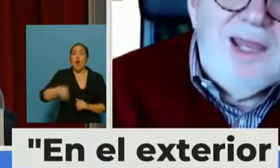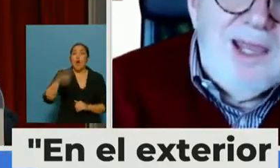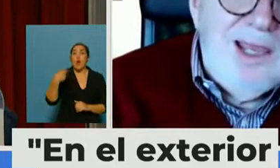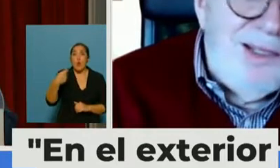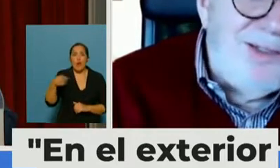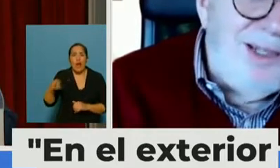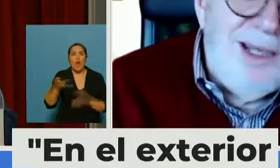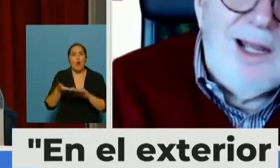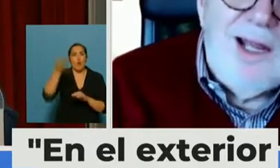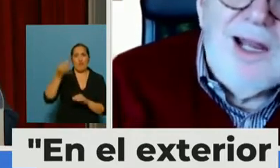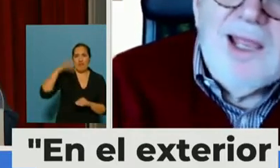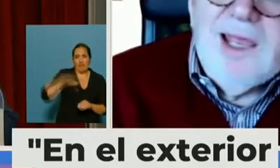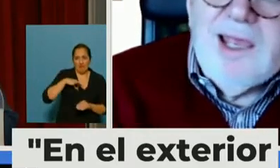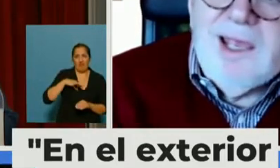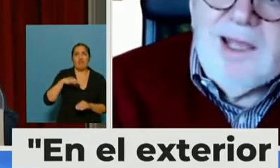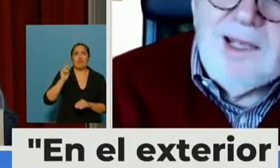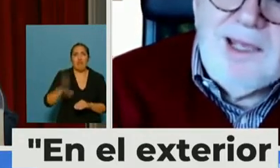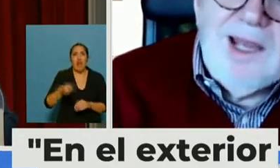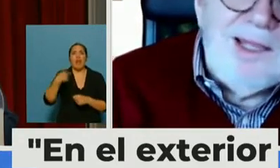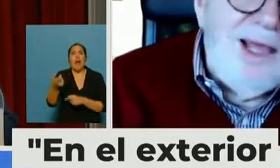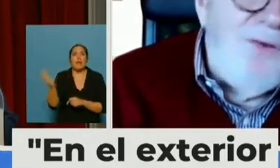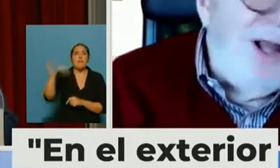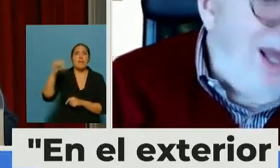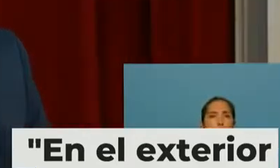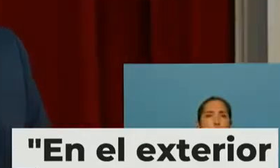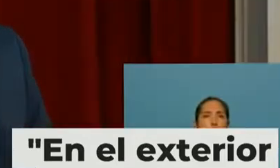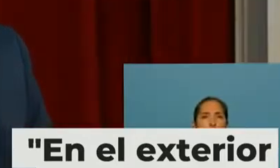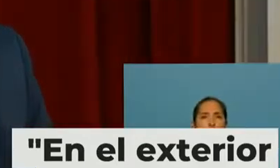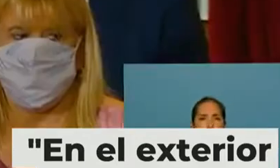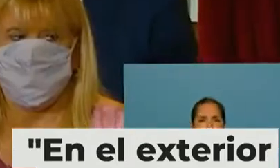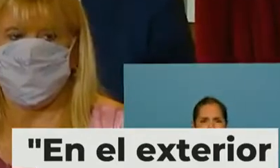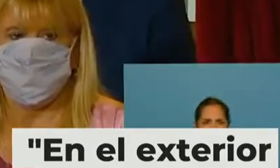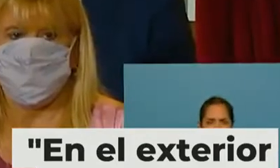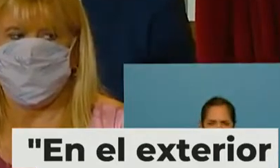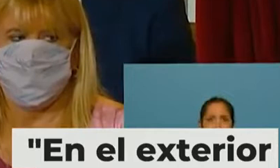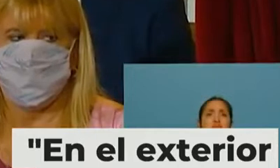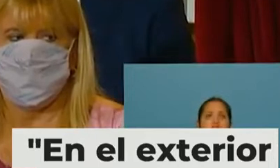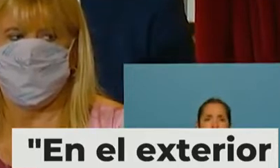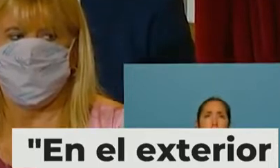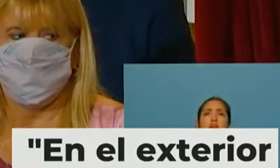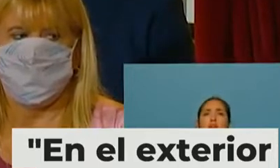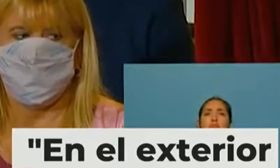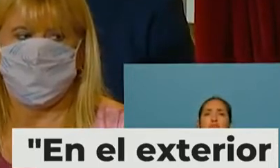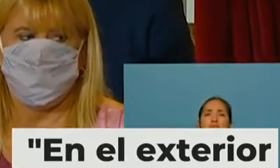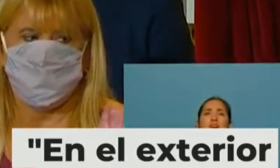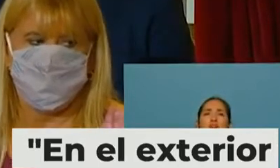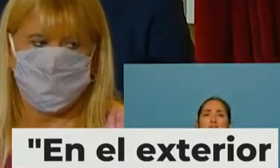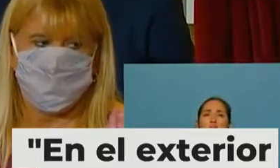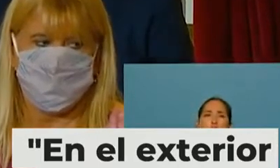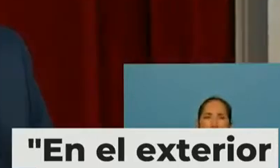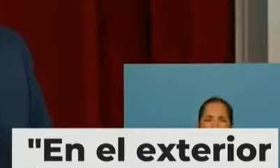quién es de quién ha estado a cargo del fondo. Y en ese sentido, si hay una acusación